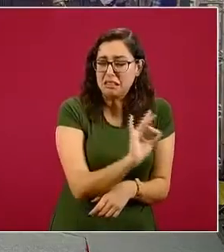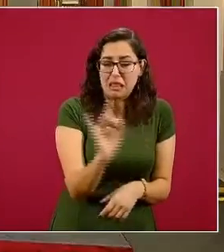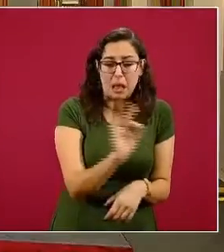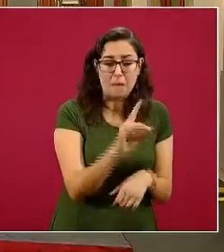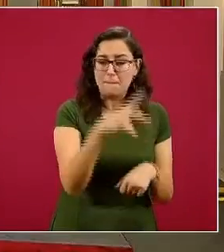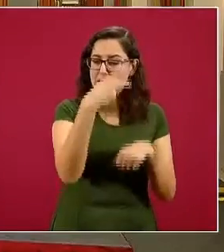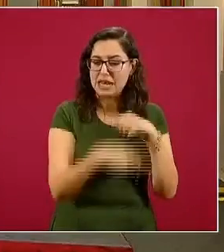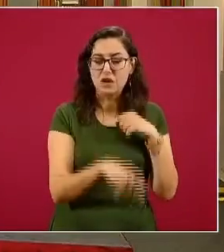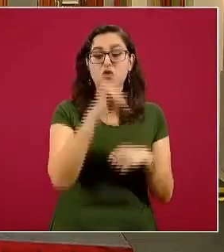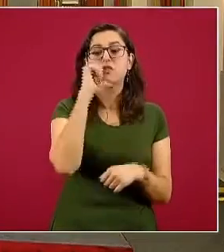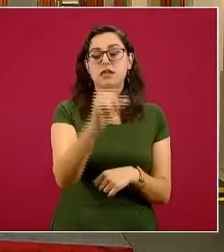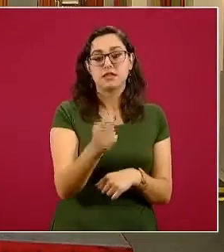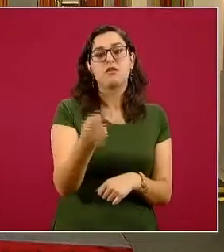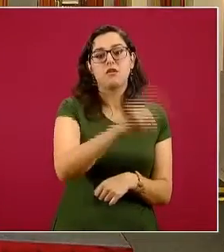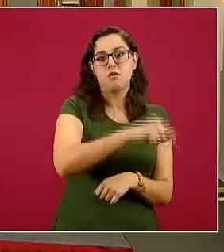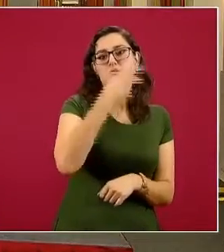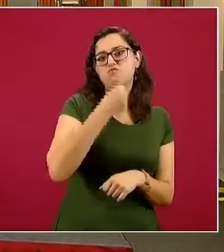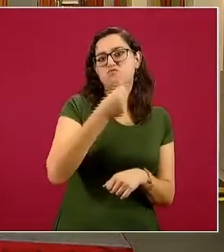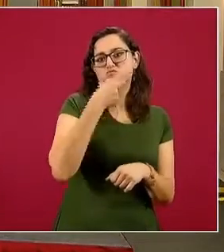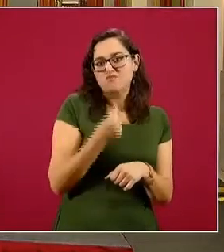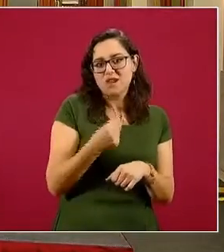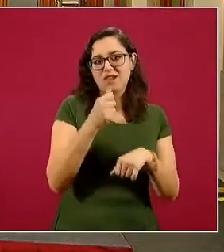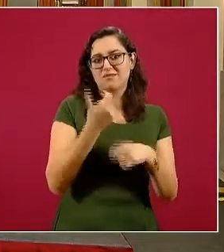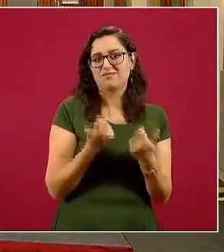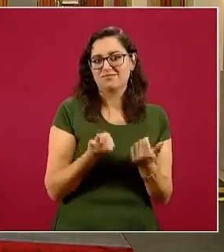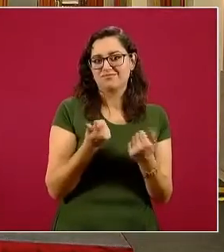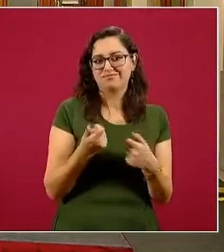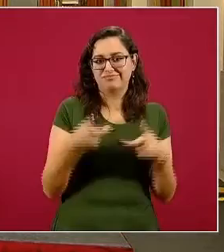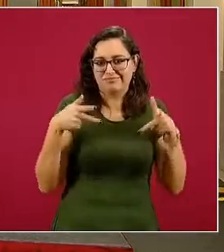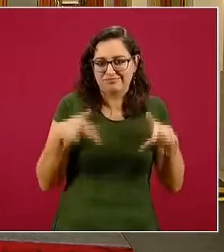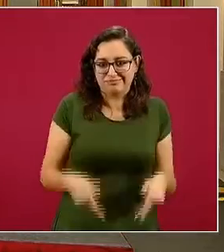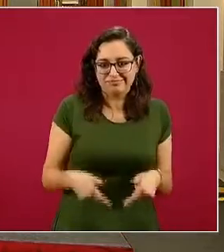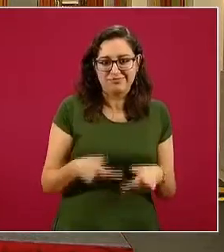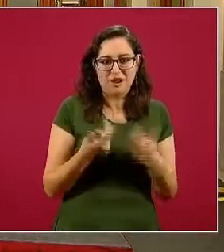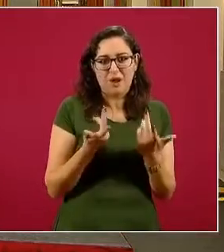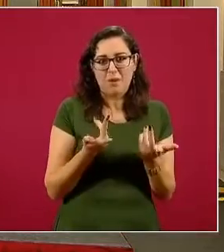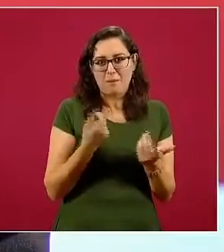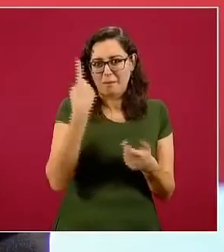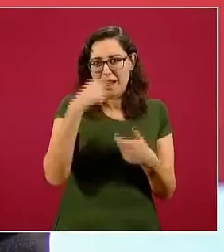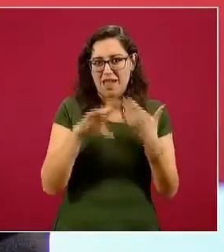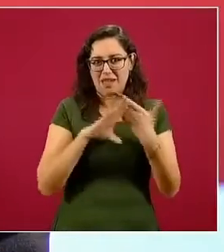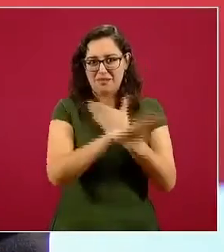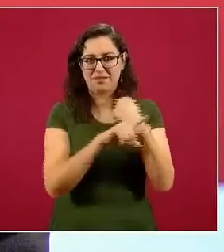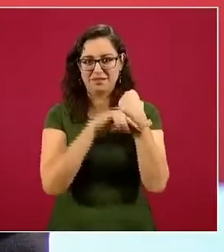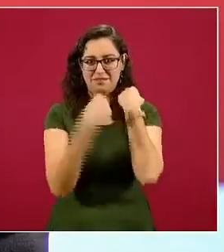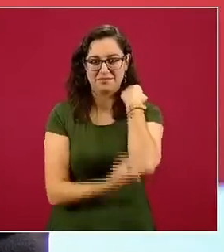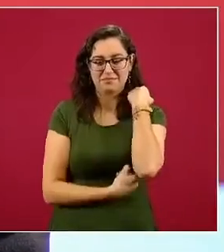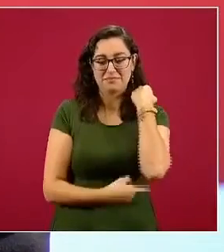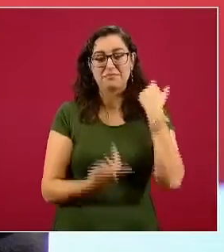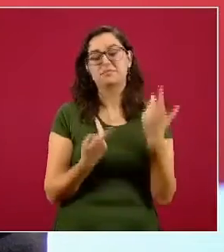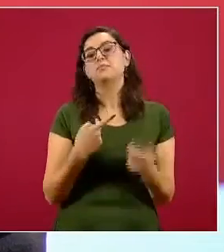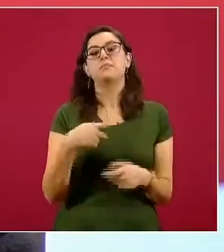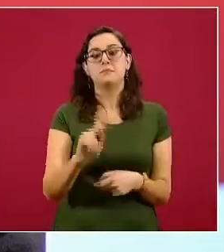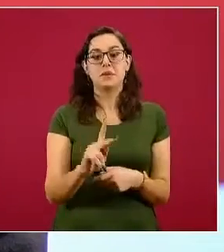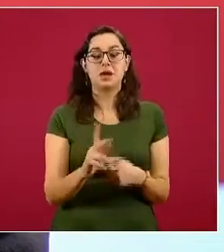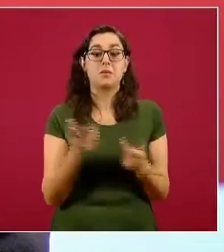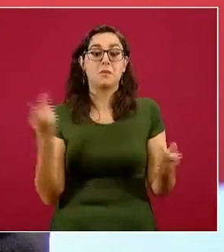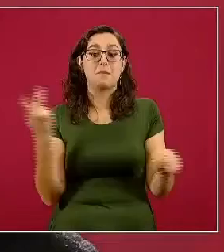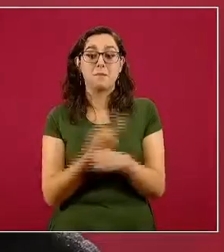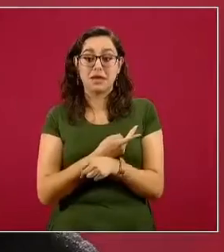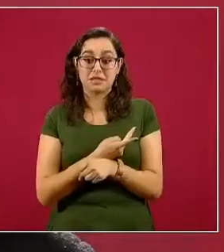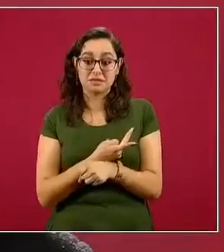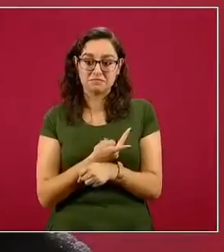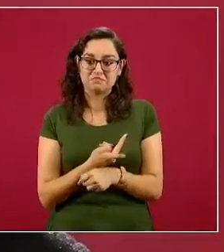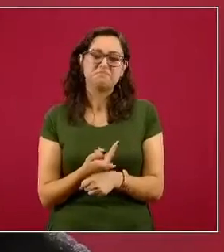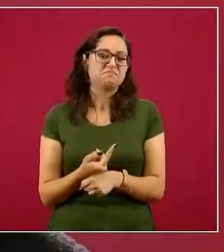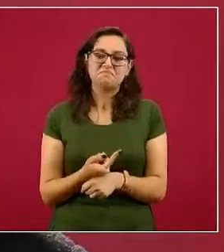riesgo en los varones, en los hombres. Y sin embargo, tenemos todavía una distribución bastante inequitativa para las